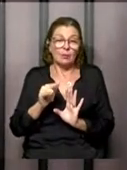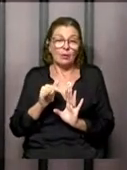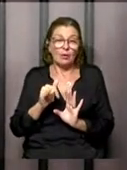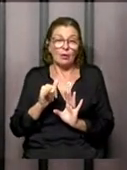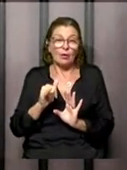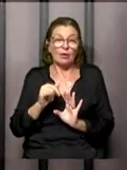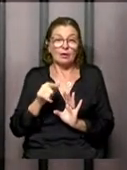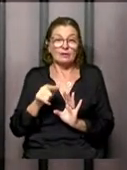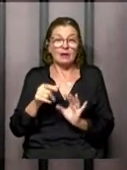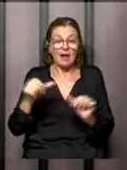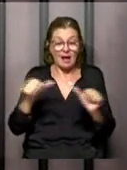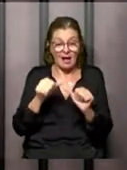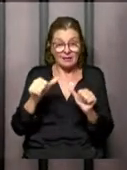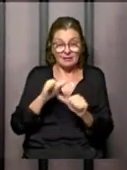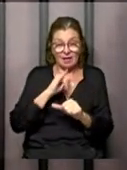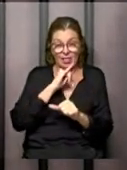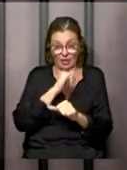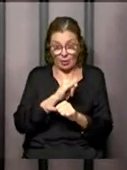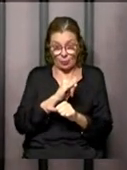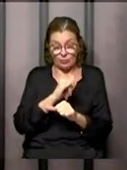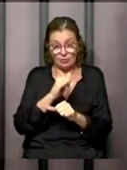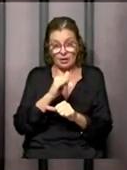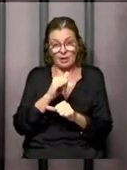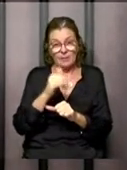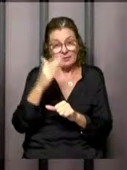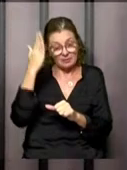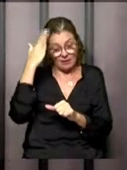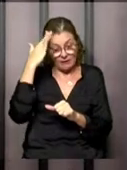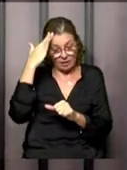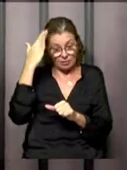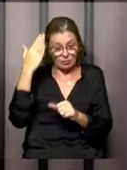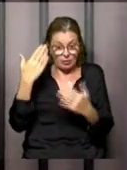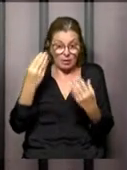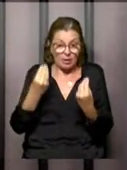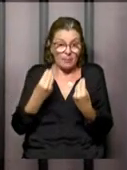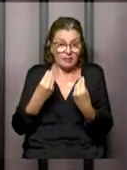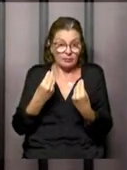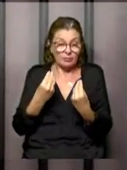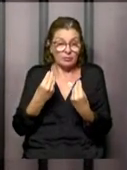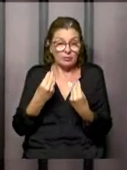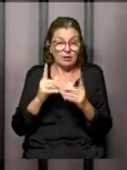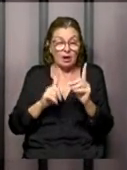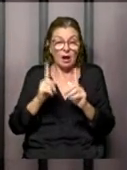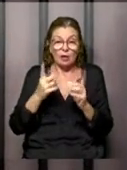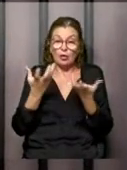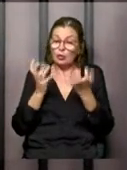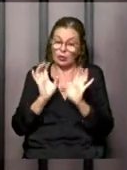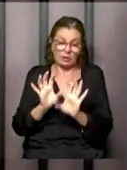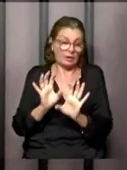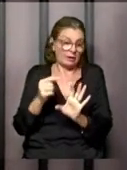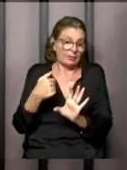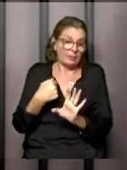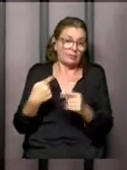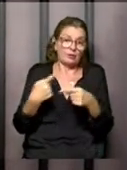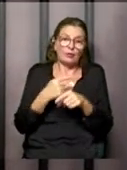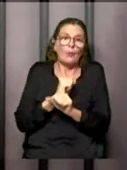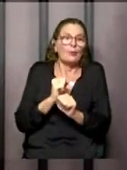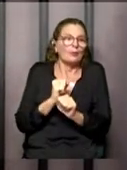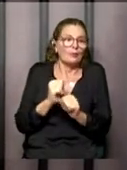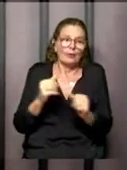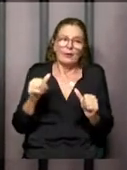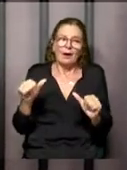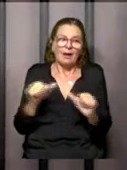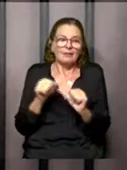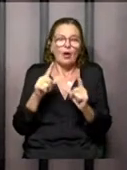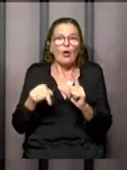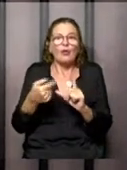denuncia con la convicción de lo que le sucedió, de que es algo que no quería que le pasara y de que no lo pudo evitar, y